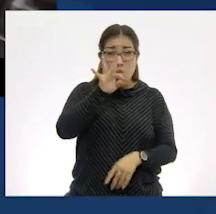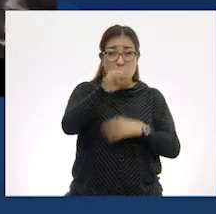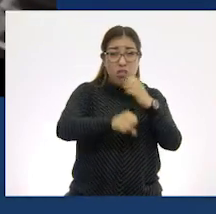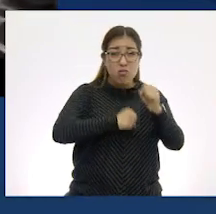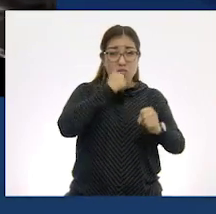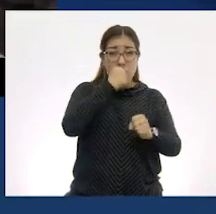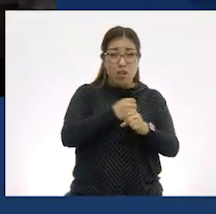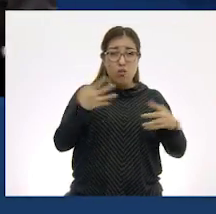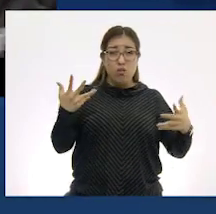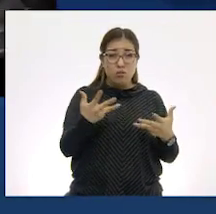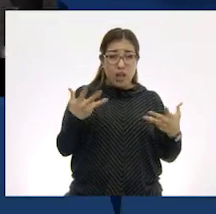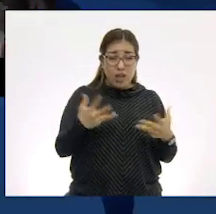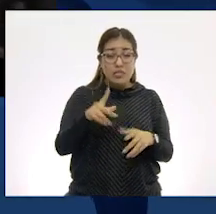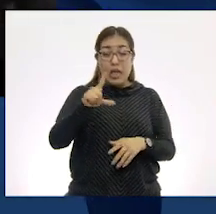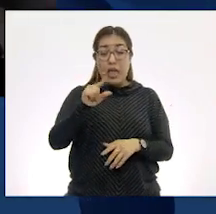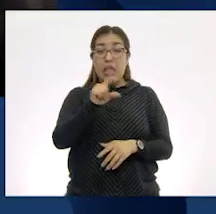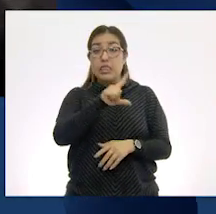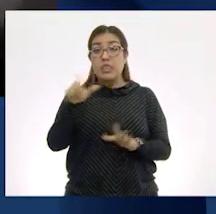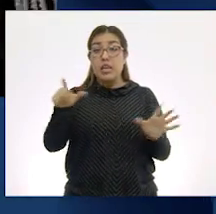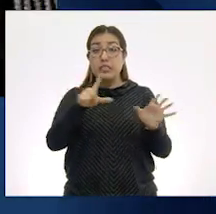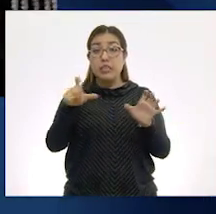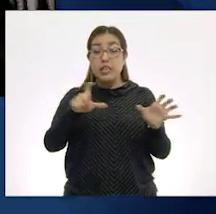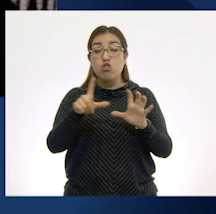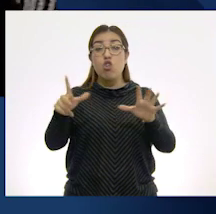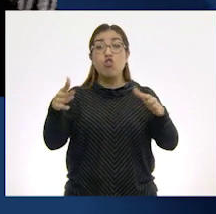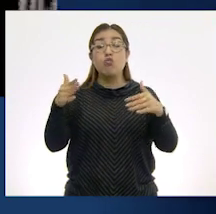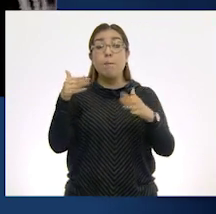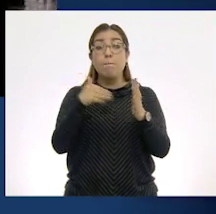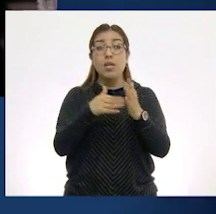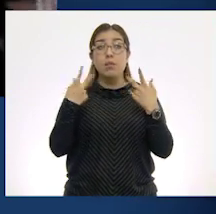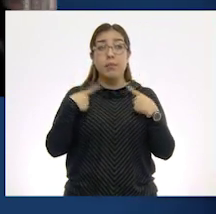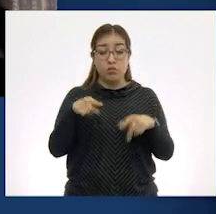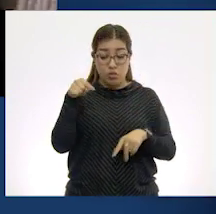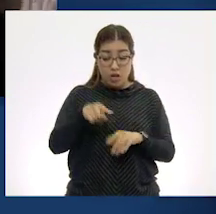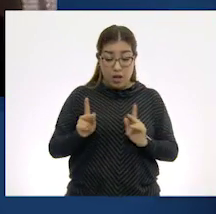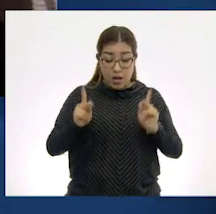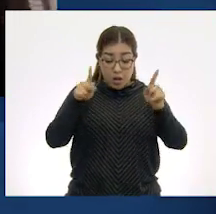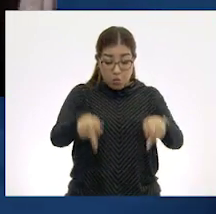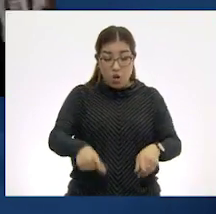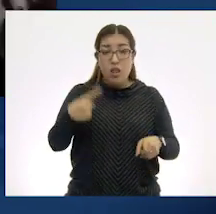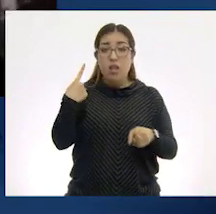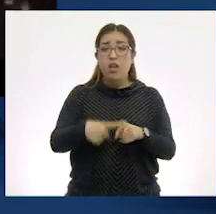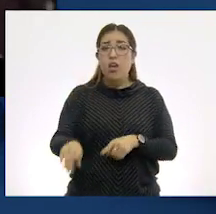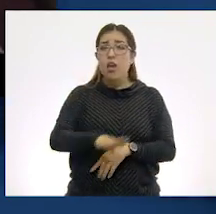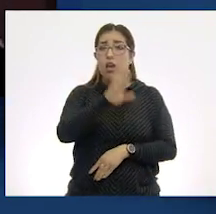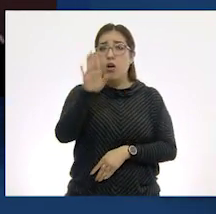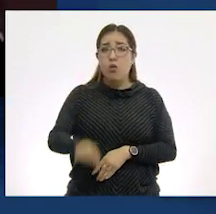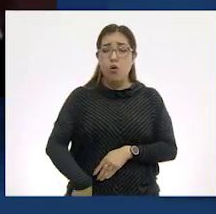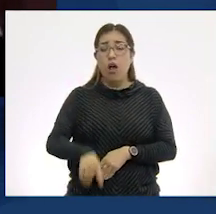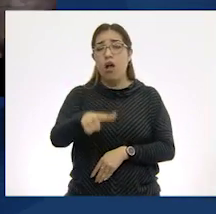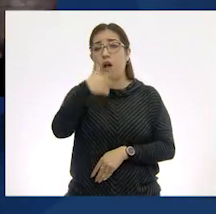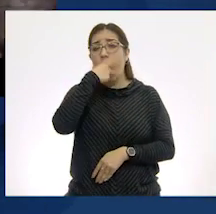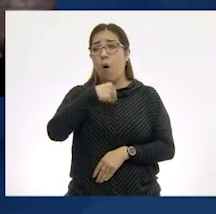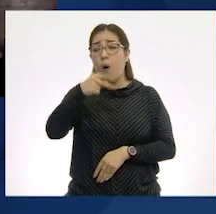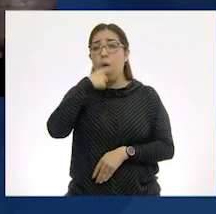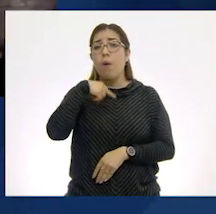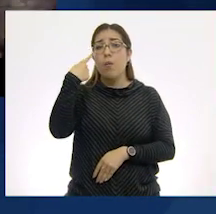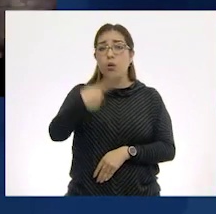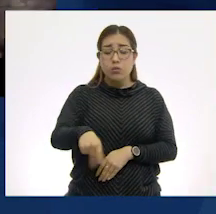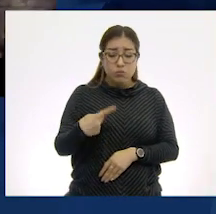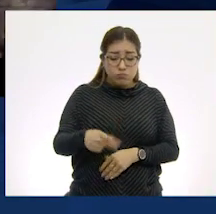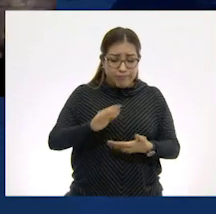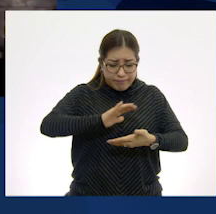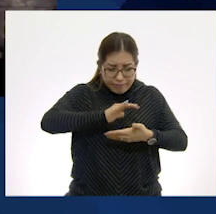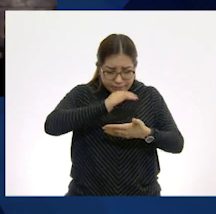por 700,000 súbditos. En ella descansa Qin Shi Huang, con sus joyas y sirvientes. Sus tesoros